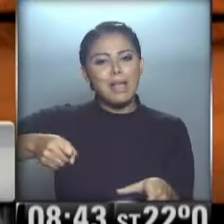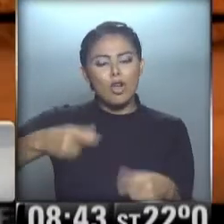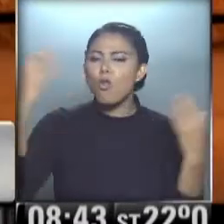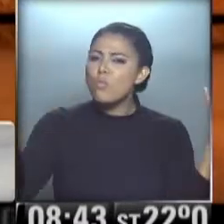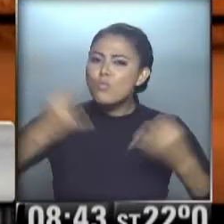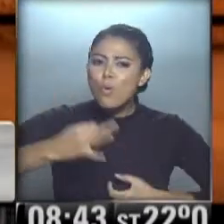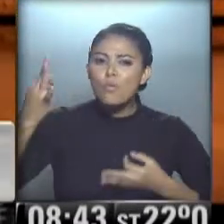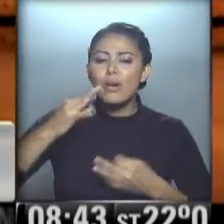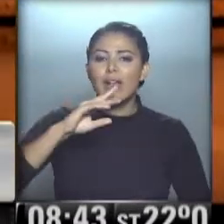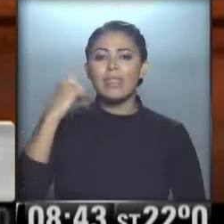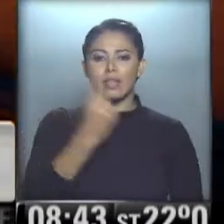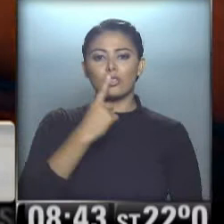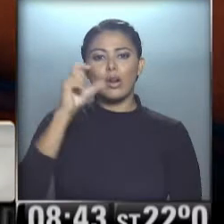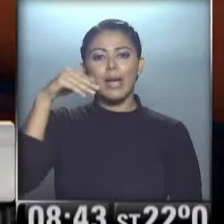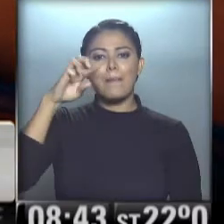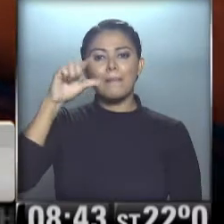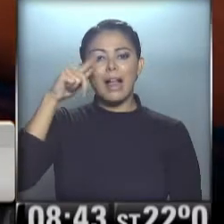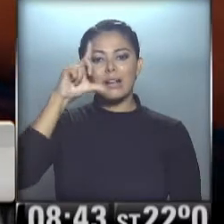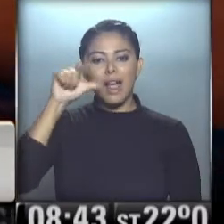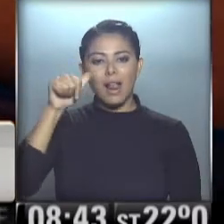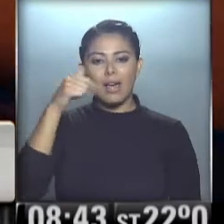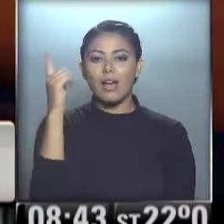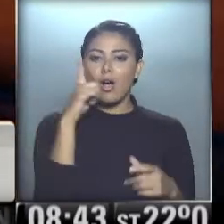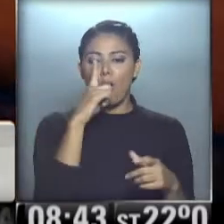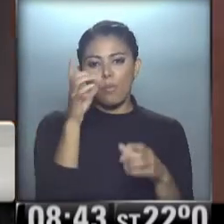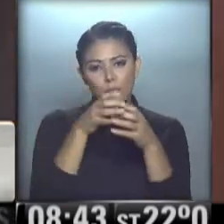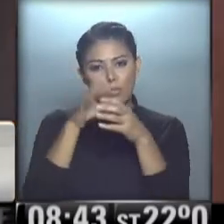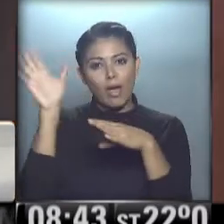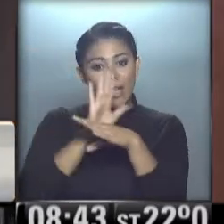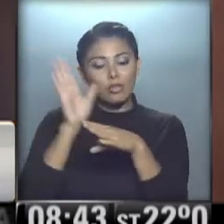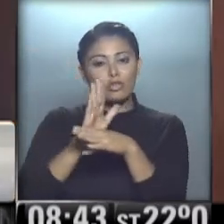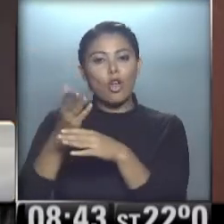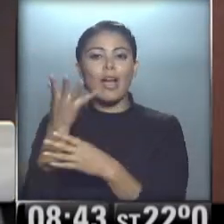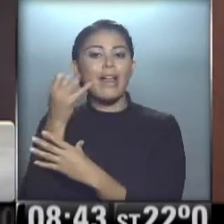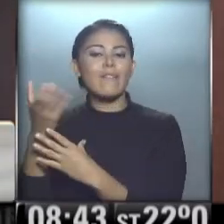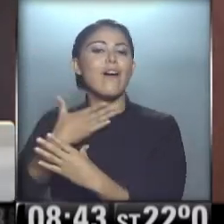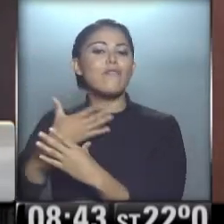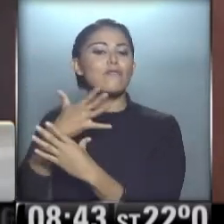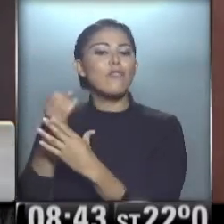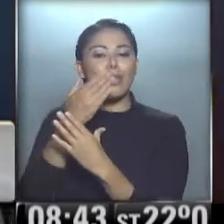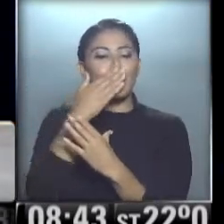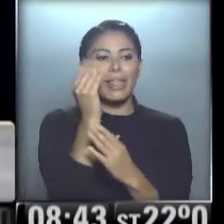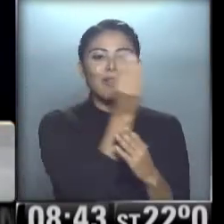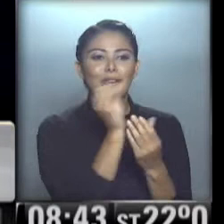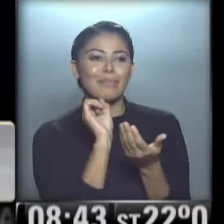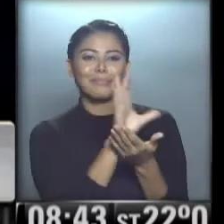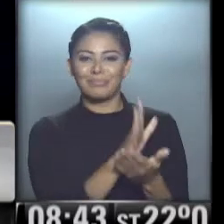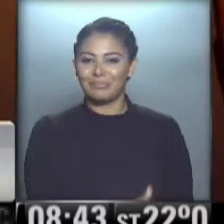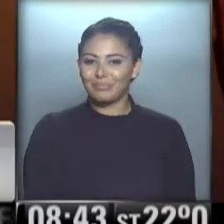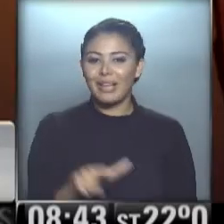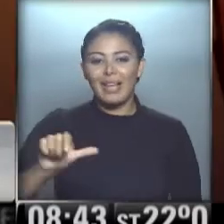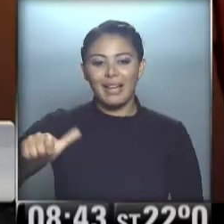película de Juan José Campanella, con un seleccionado de actores que le dieron sus voces a los distintos personajes, y se llevó, como les decía,